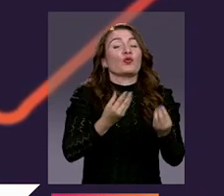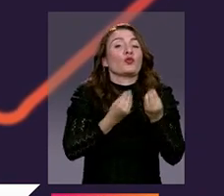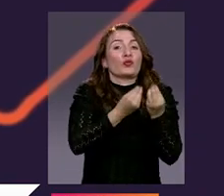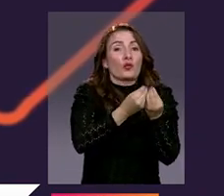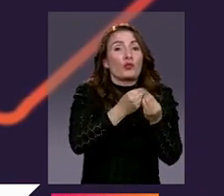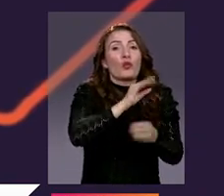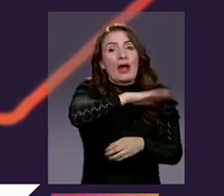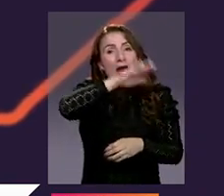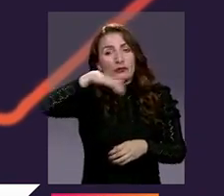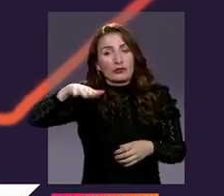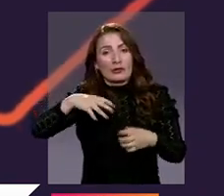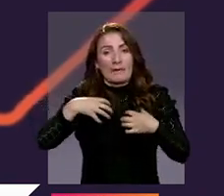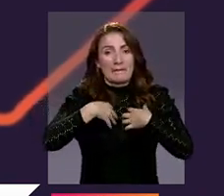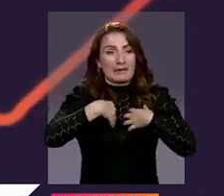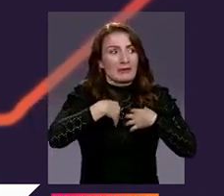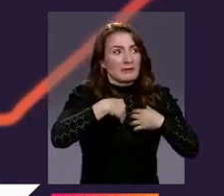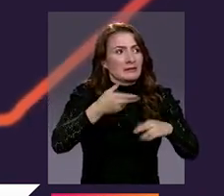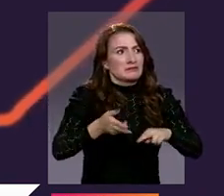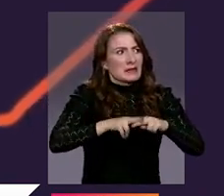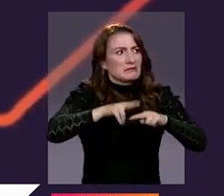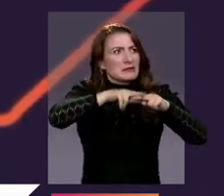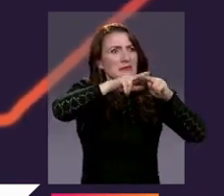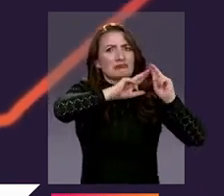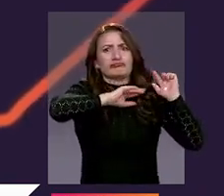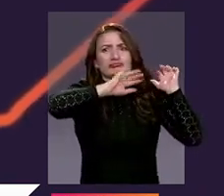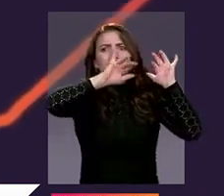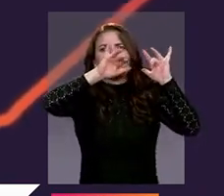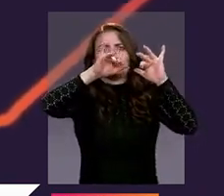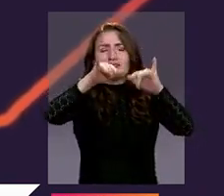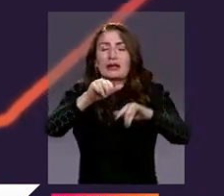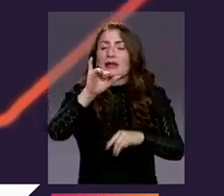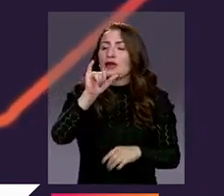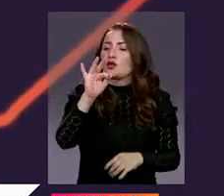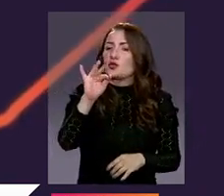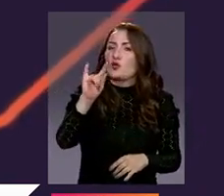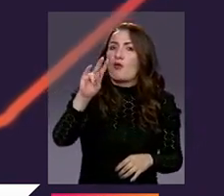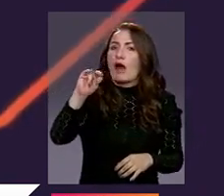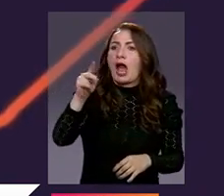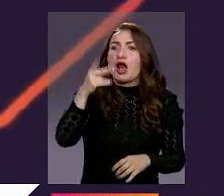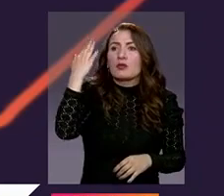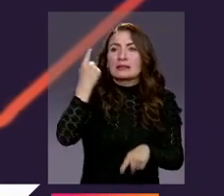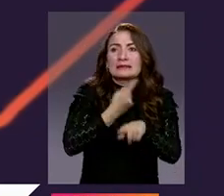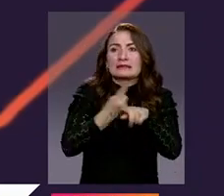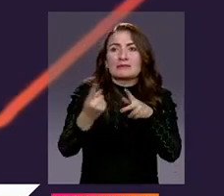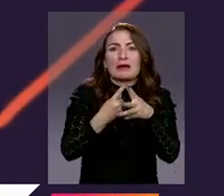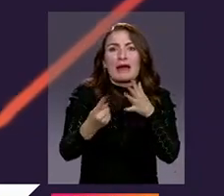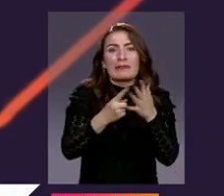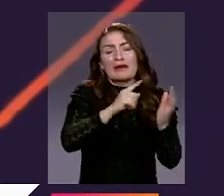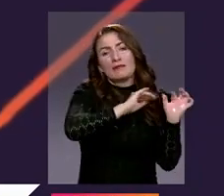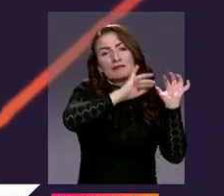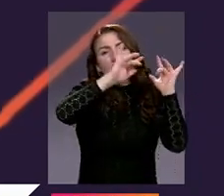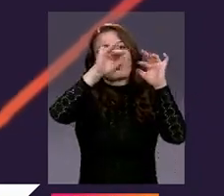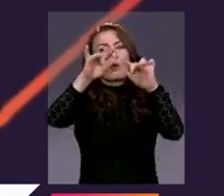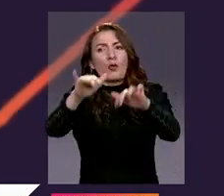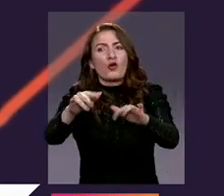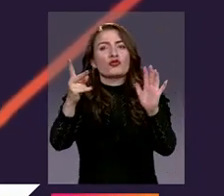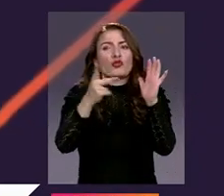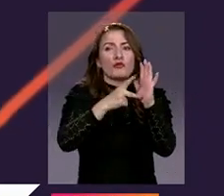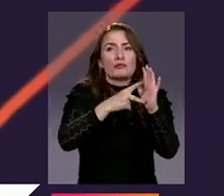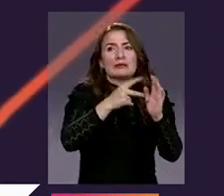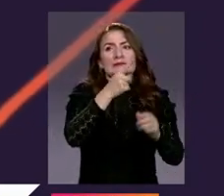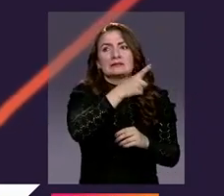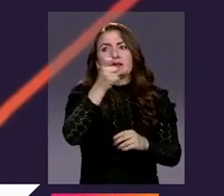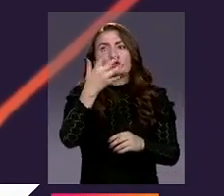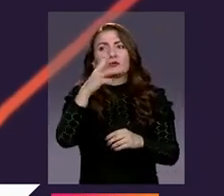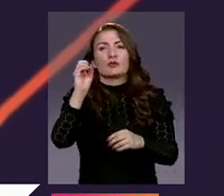elevado el número de desplazados que están llegando al casco urbano de Ituango desde la semana pasada a 2.151 procedentes de